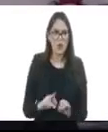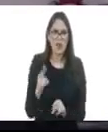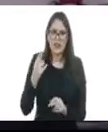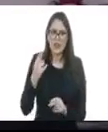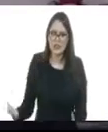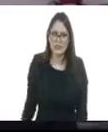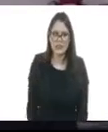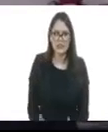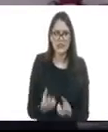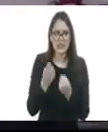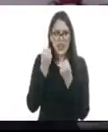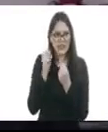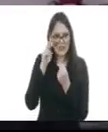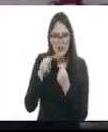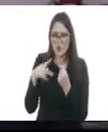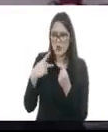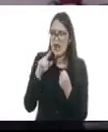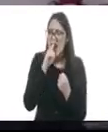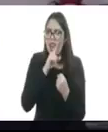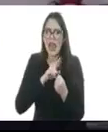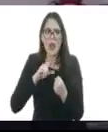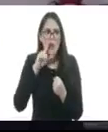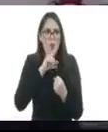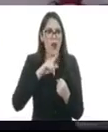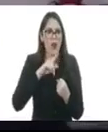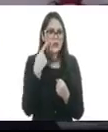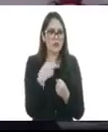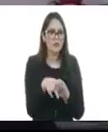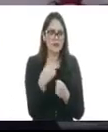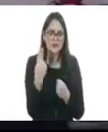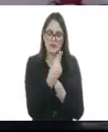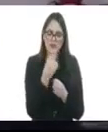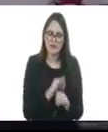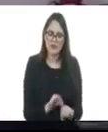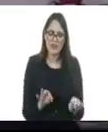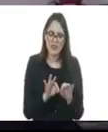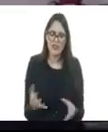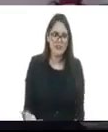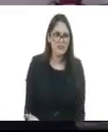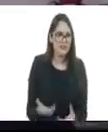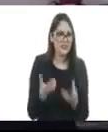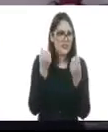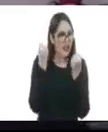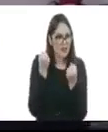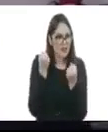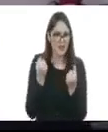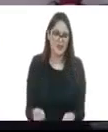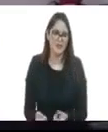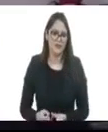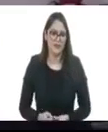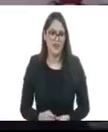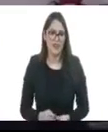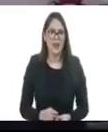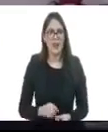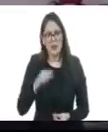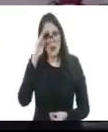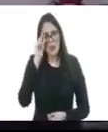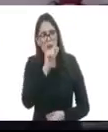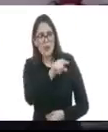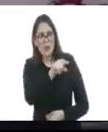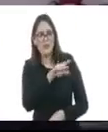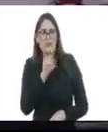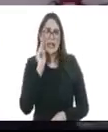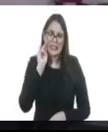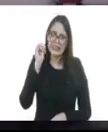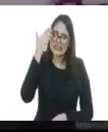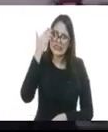las lenguas, que no está en la agenda pública, ¿no? O se toca nada más por ahí muy leve, no